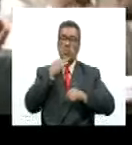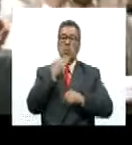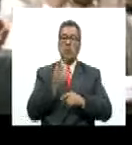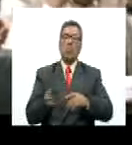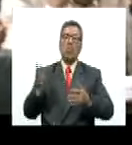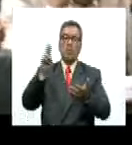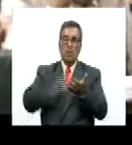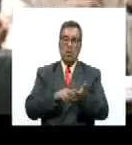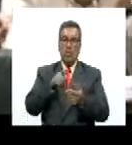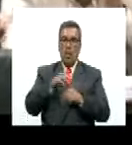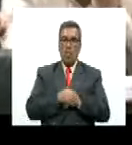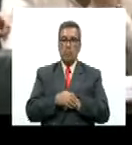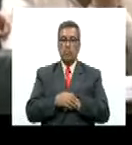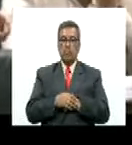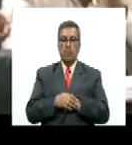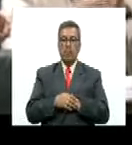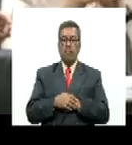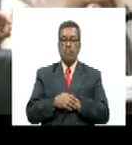nuevo ha